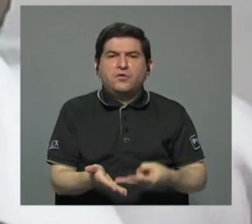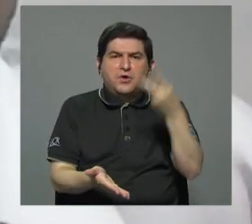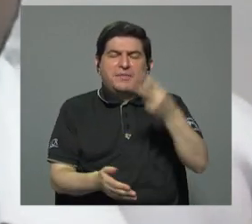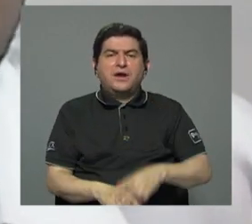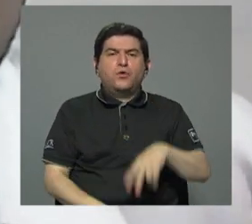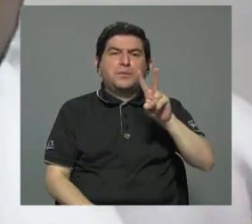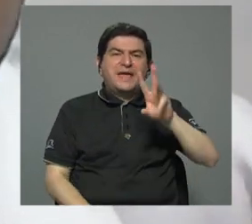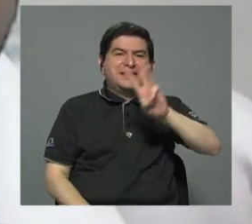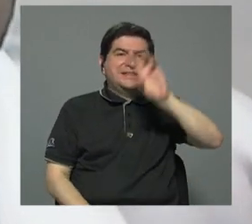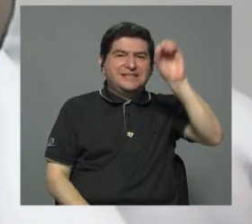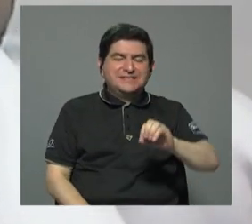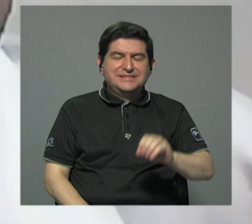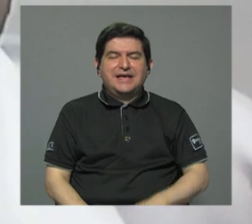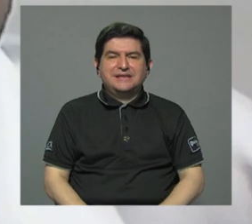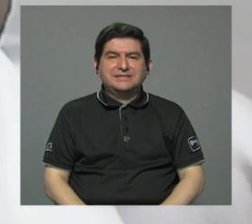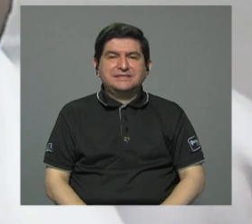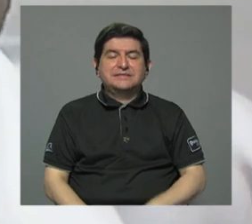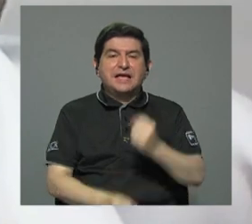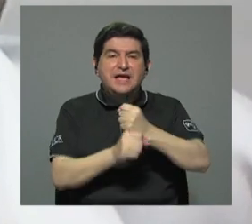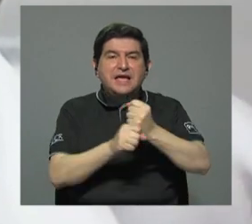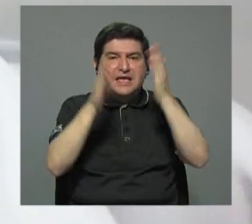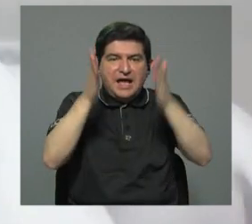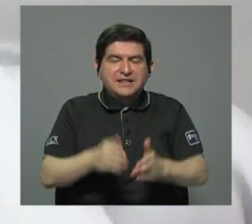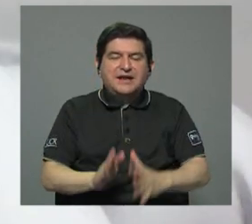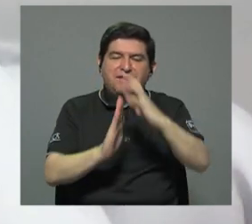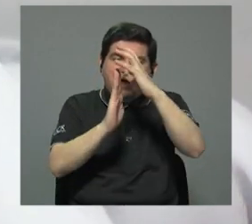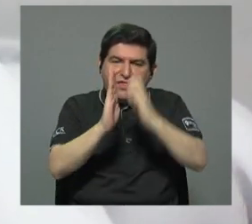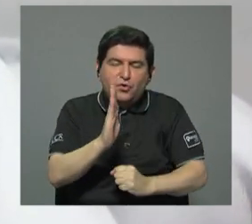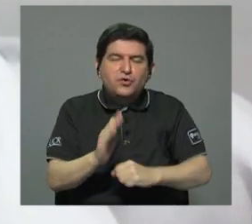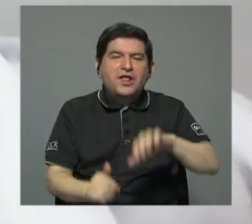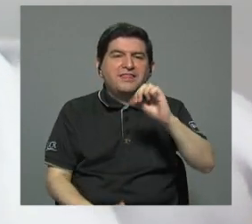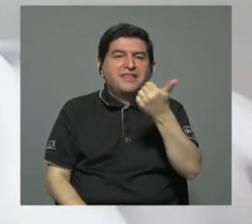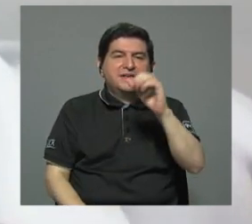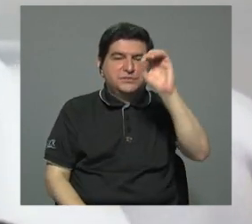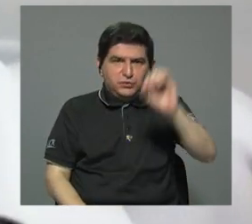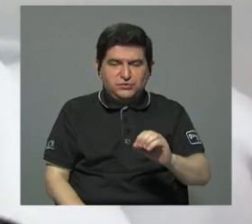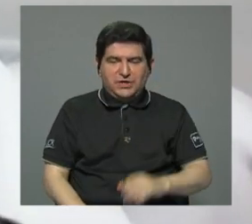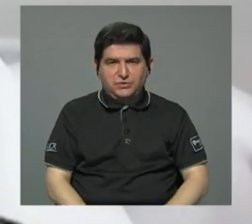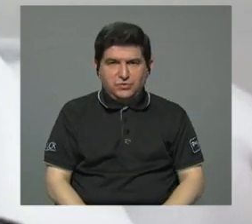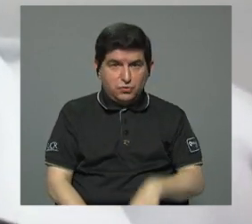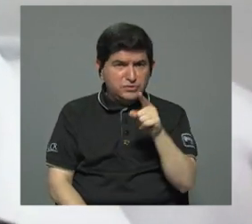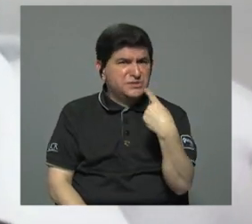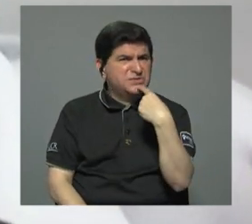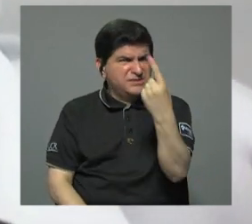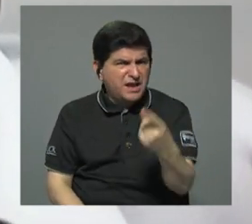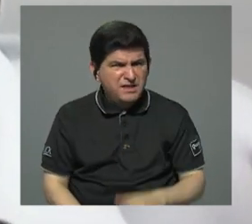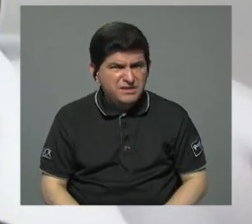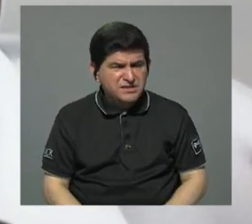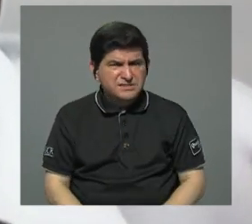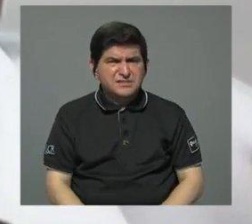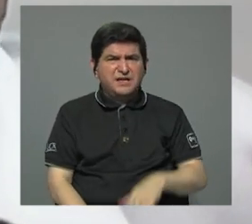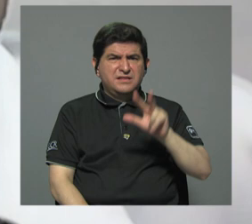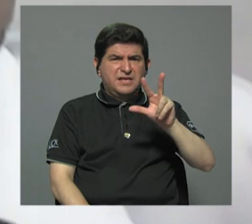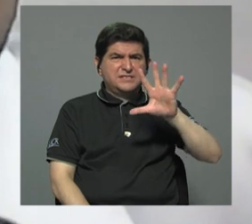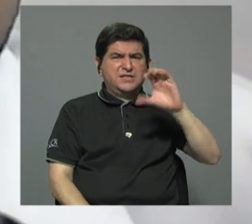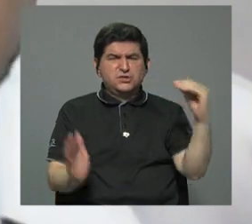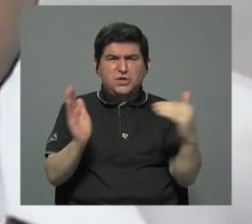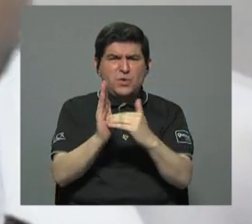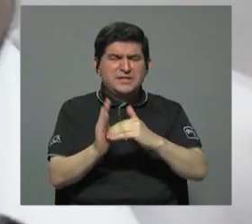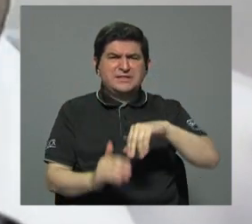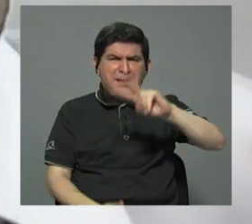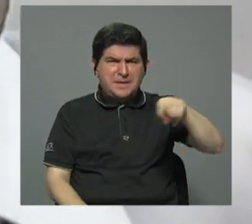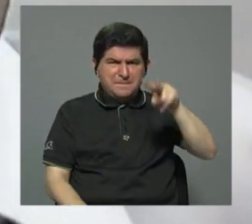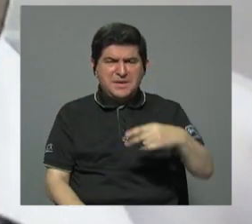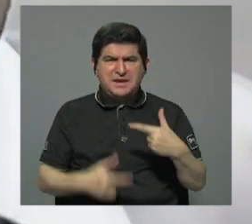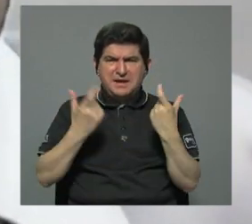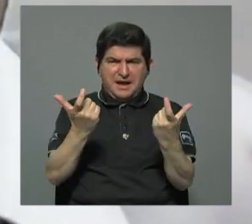y tras de eso, al salario del trabajador le van a quitar un 10%. Entonces, si a usted le dicen que va a ganar 350,000, tiene que